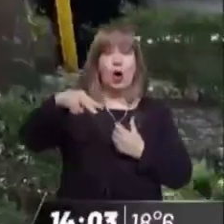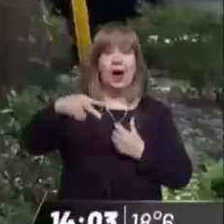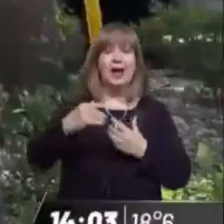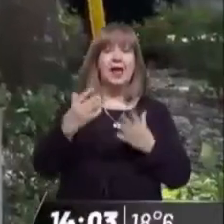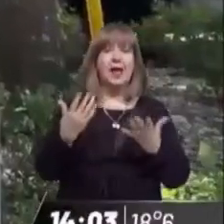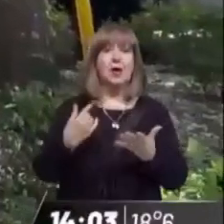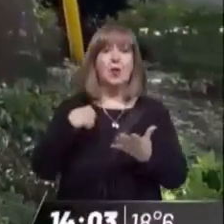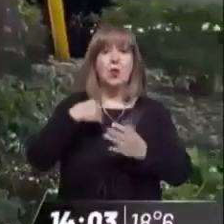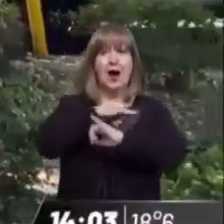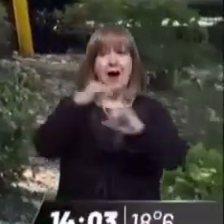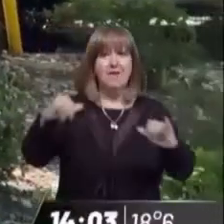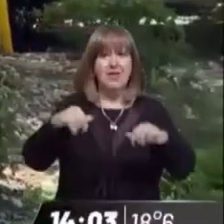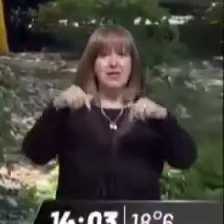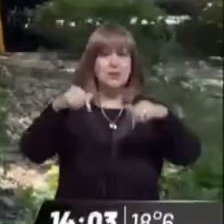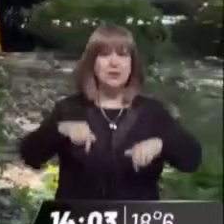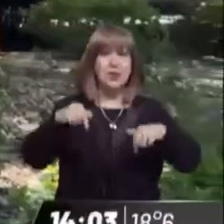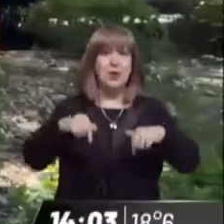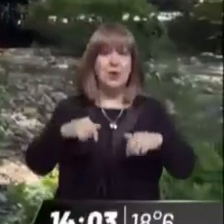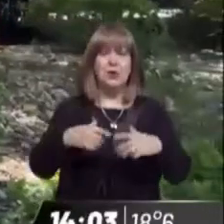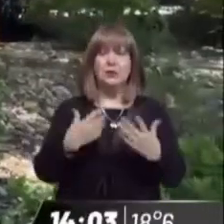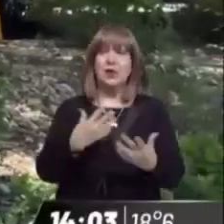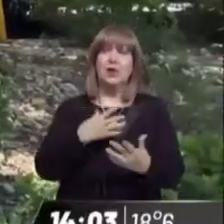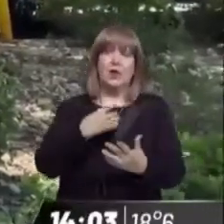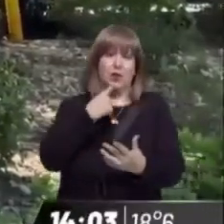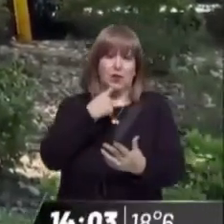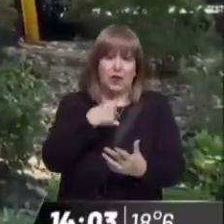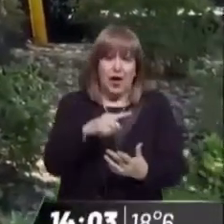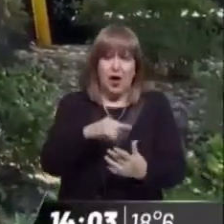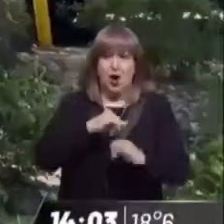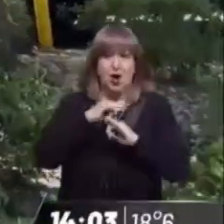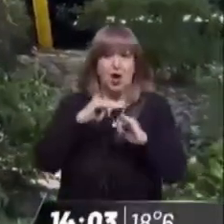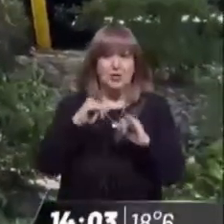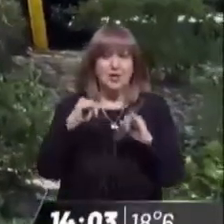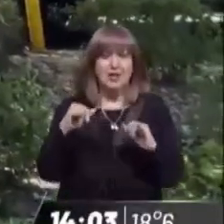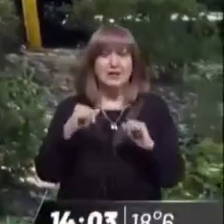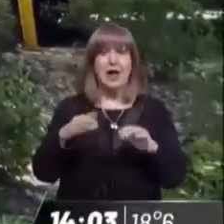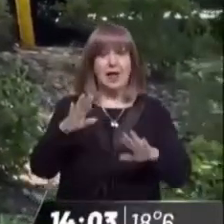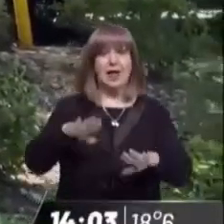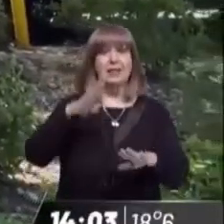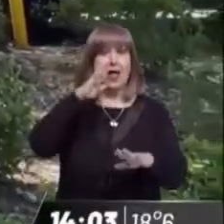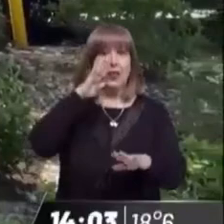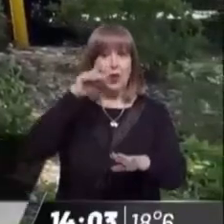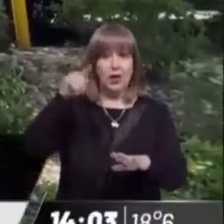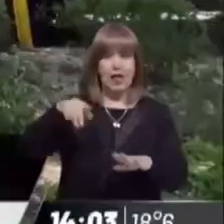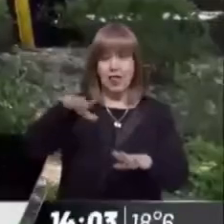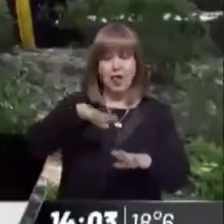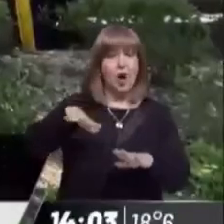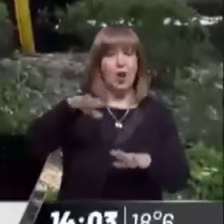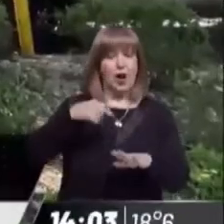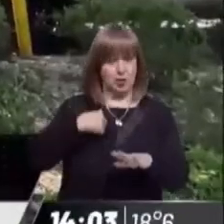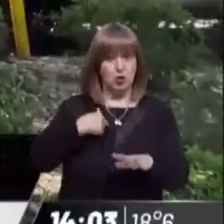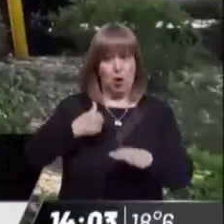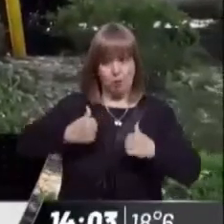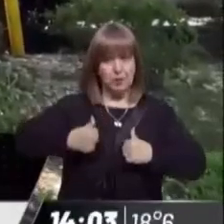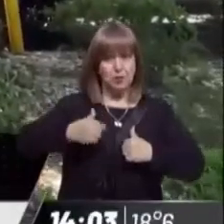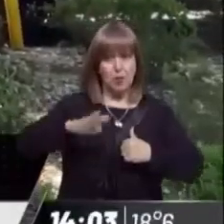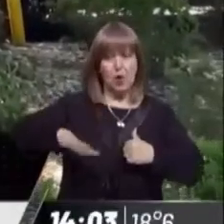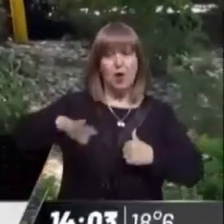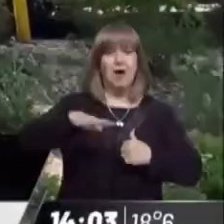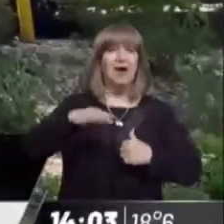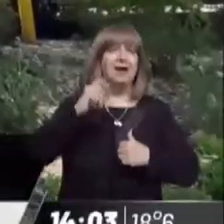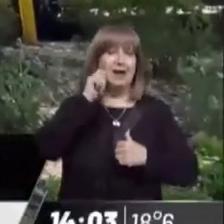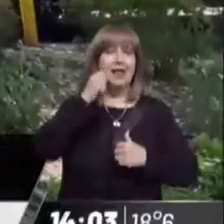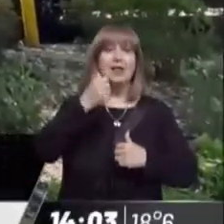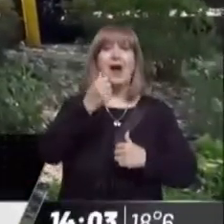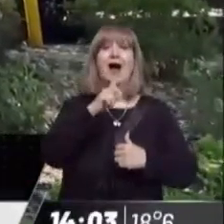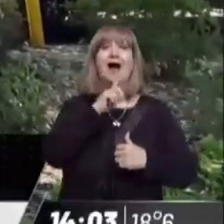desgraciadamente son las noticias que uno nunca quiere tener aquí en los Estados Unidos y particularmente donde me encuentro yo en el